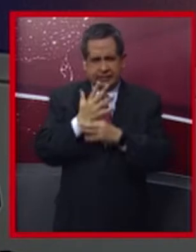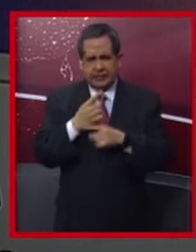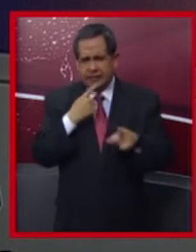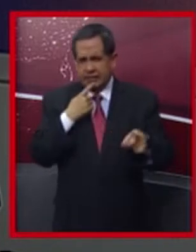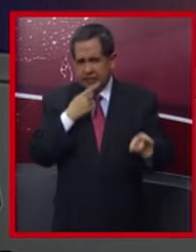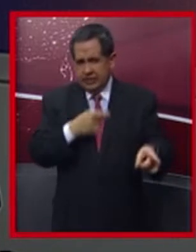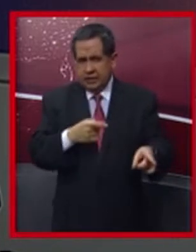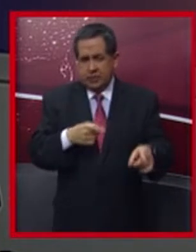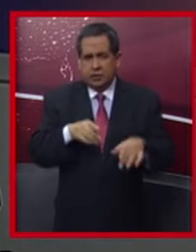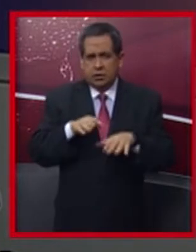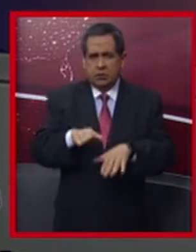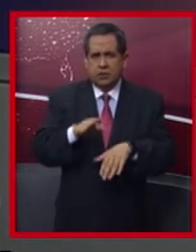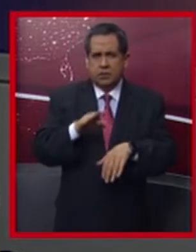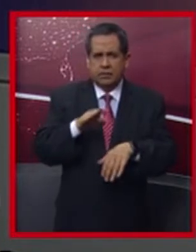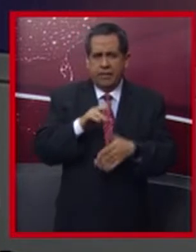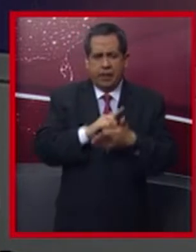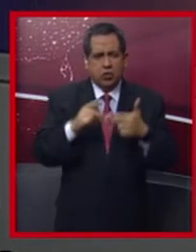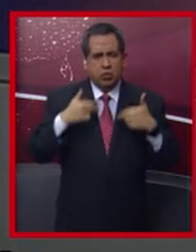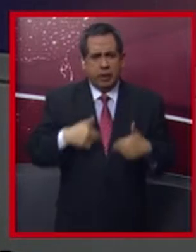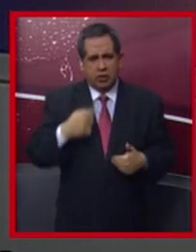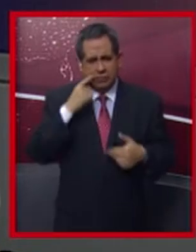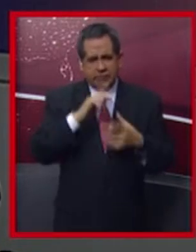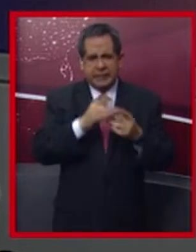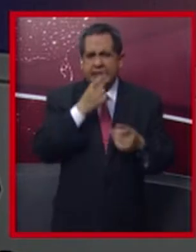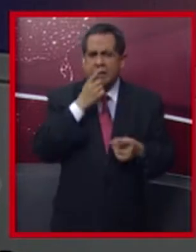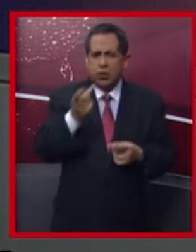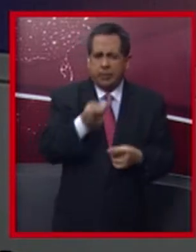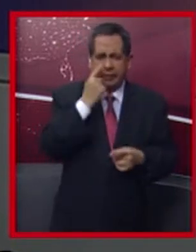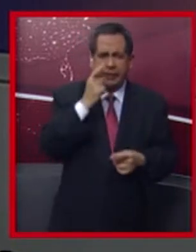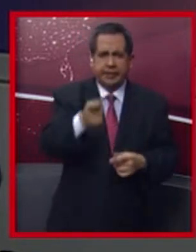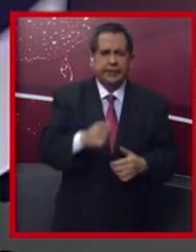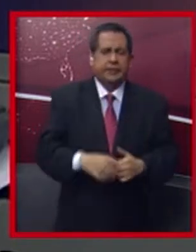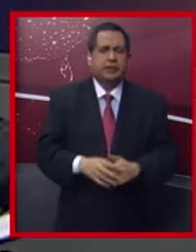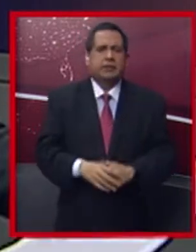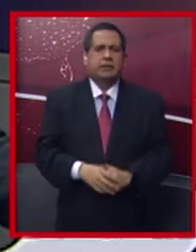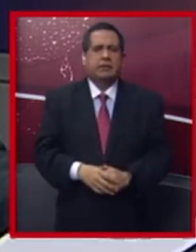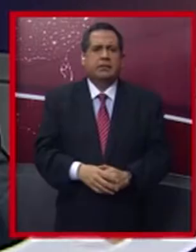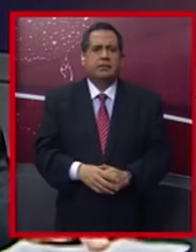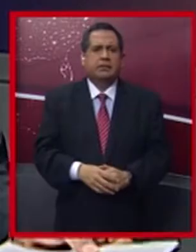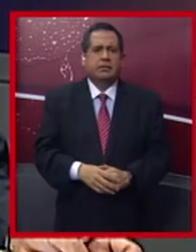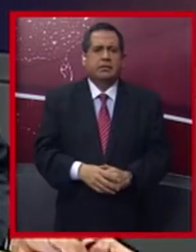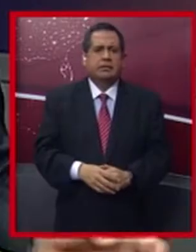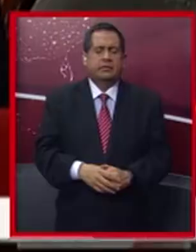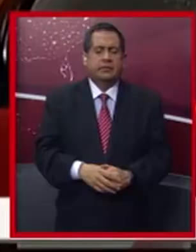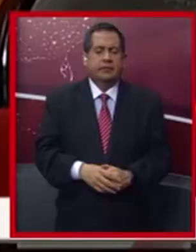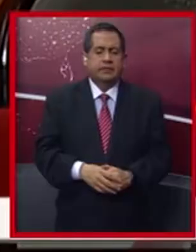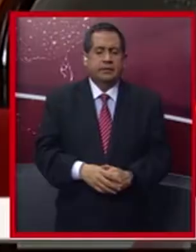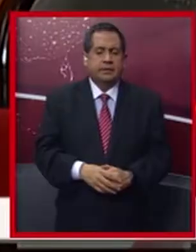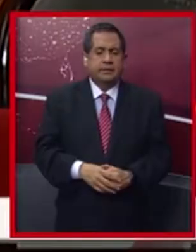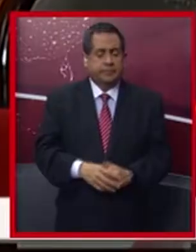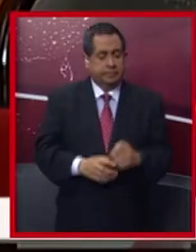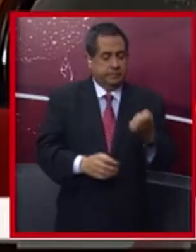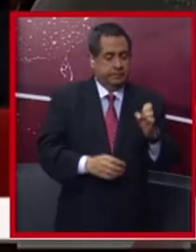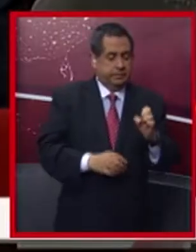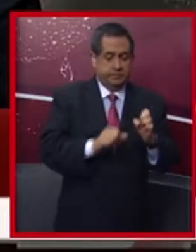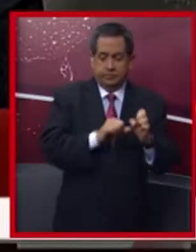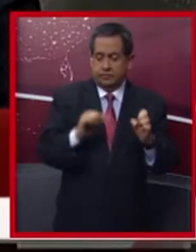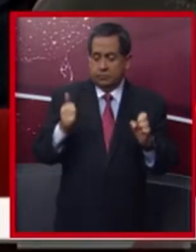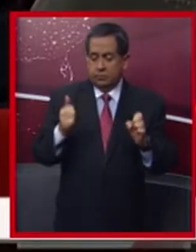relator especial de la Organización de las Naciones Unidas para Defensores de los Derechos Humanos. Entre enero y agosto del